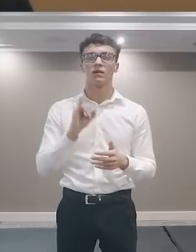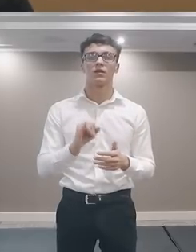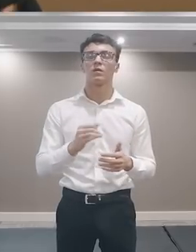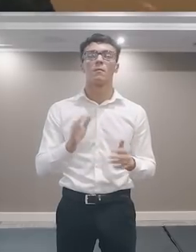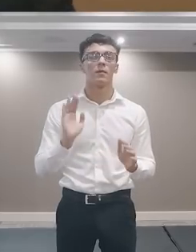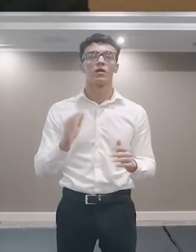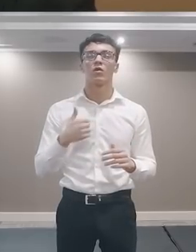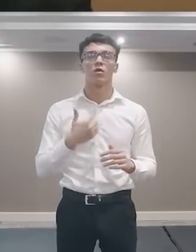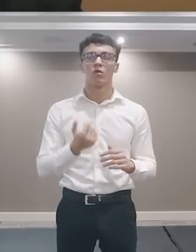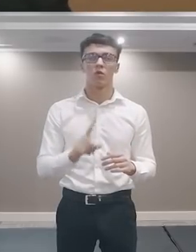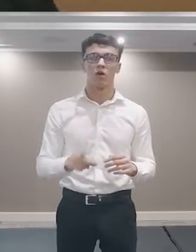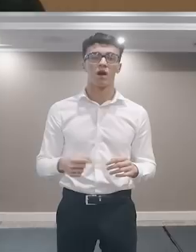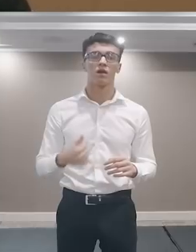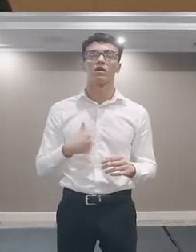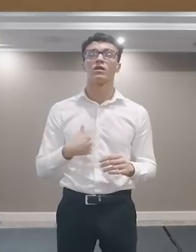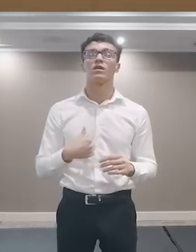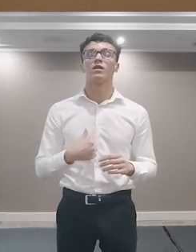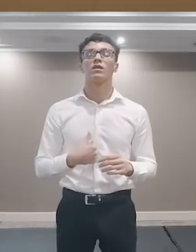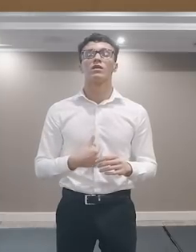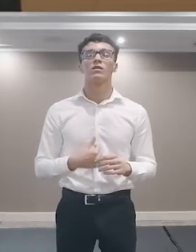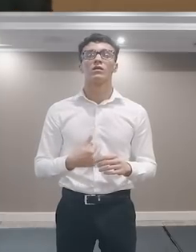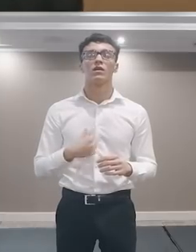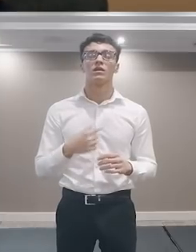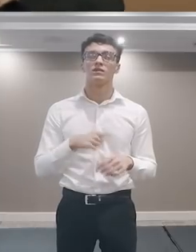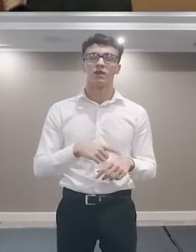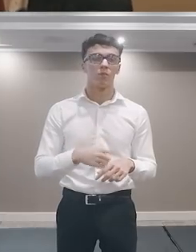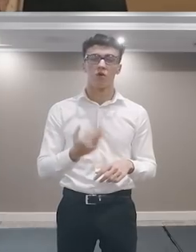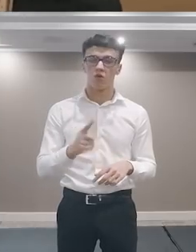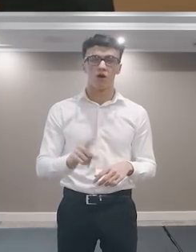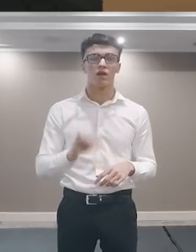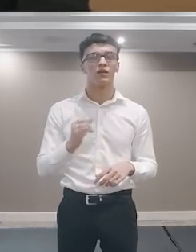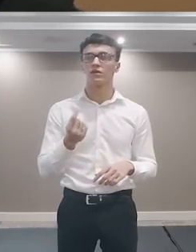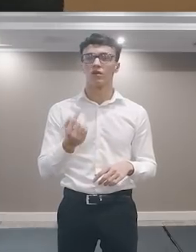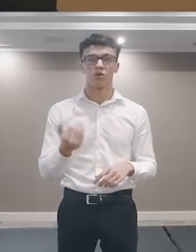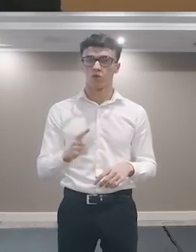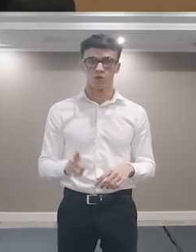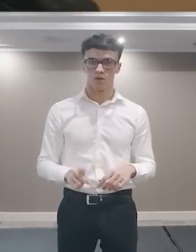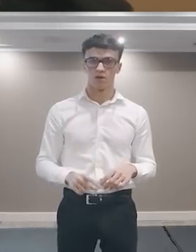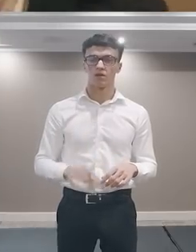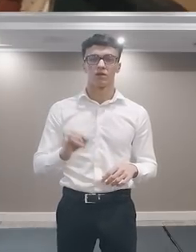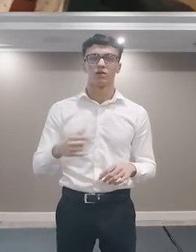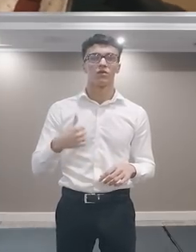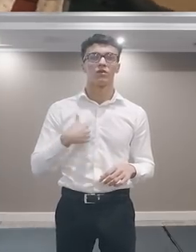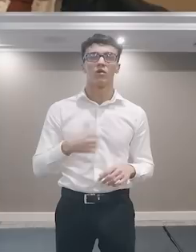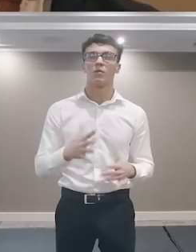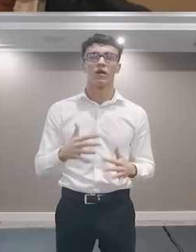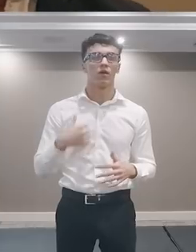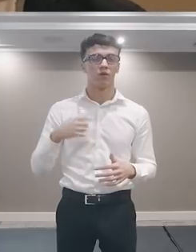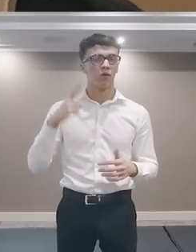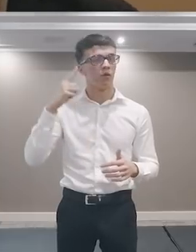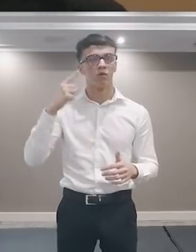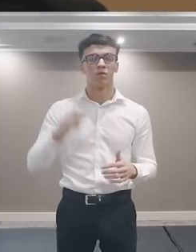está ni generando lo que quería generar no tenía el tiempo para disfrutar iba como un pollo sin cabeza sin parar viaje